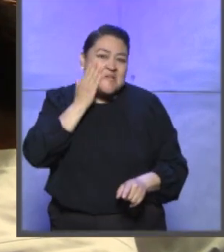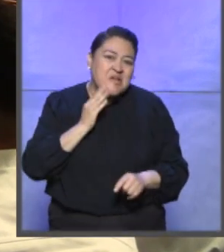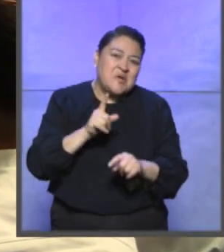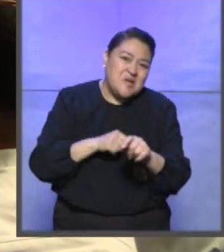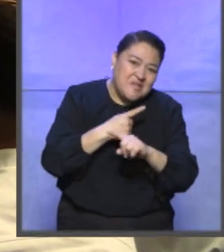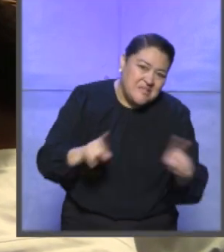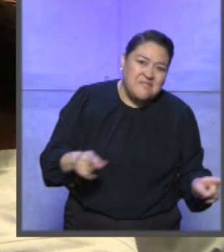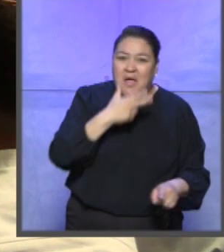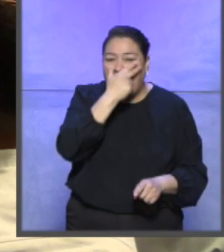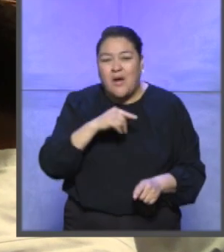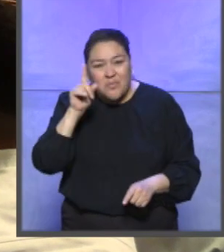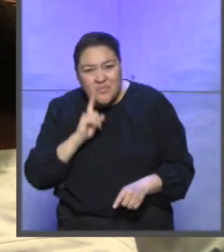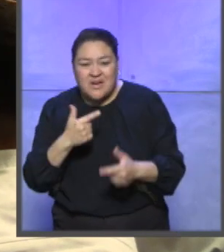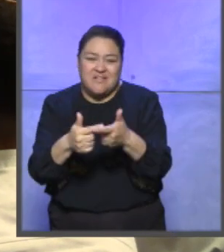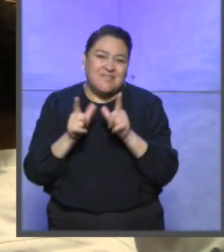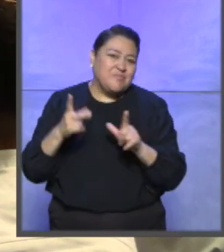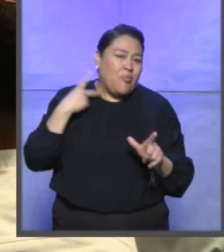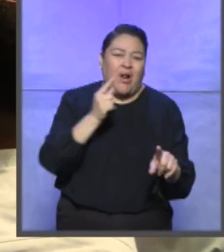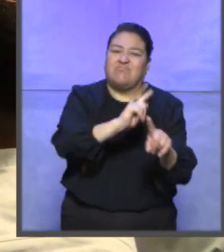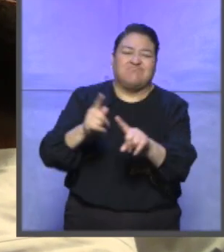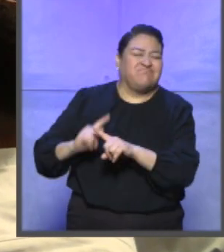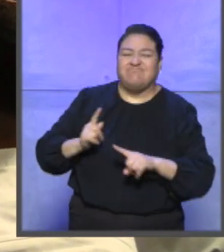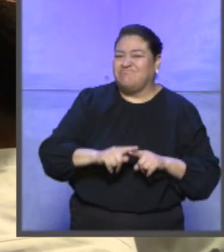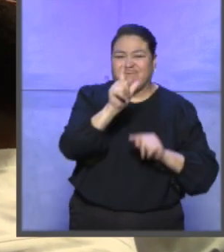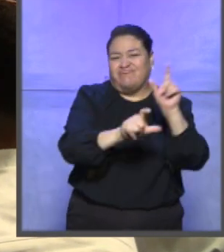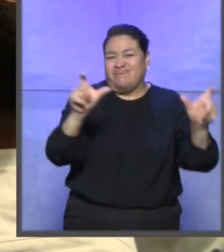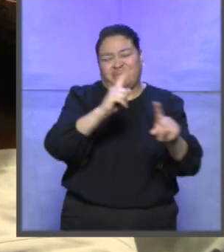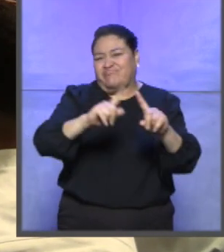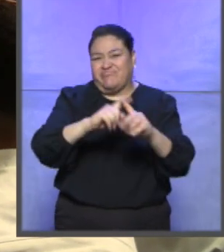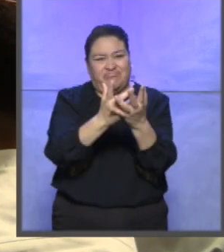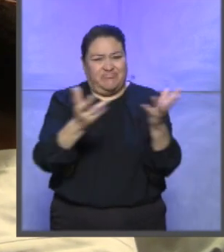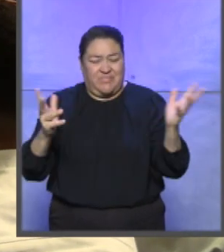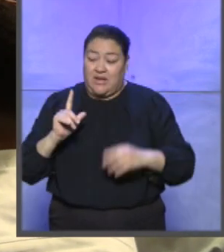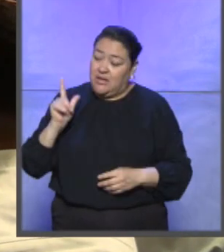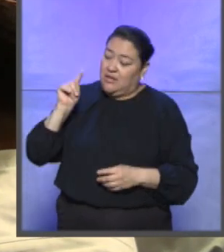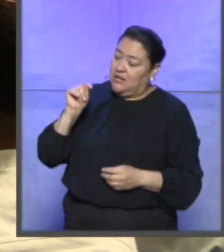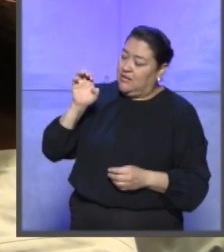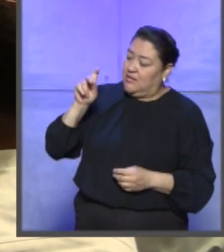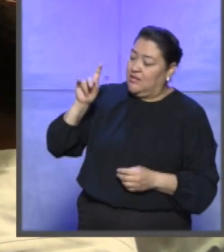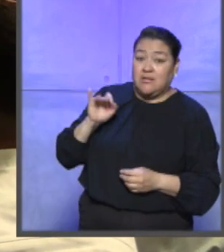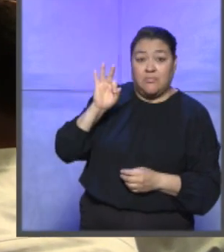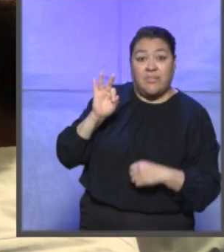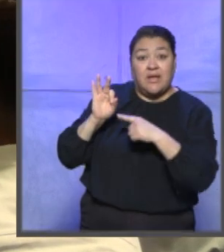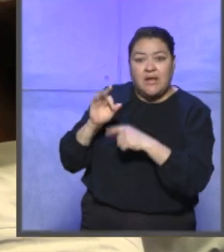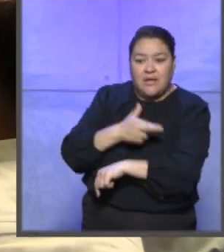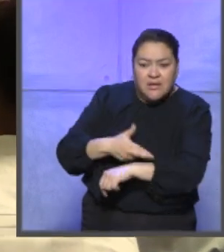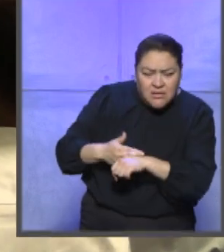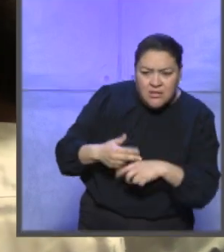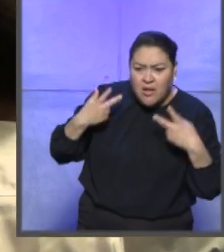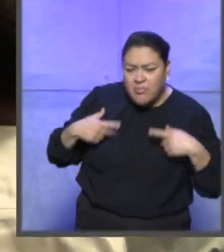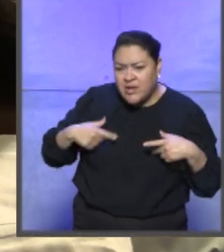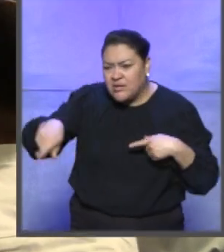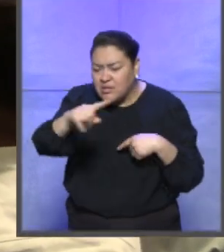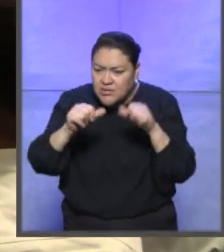color, sexo, preferencias políticas, entre muchas otras. Con ese tipo de actividades, el Tribunal Electoral del Poder Judicial de la Federación se acerca a la